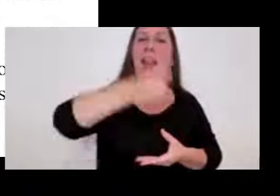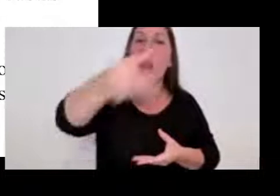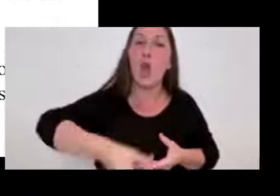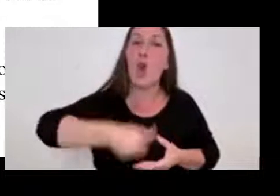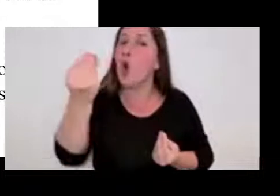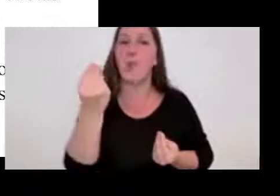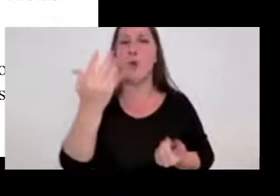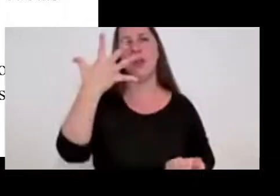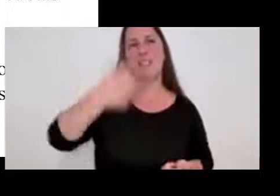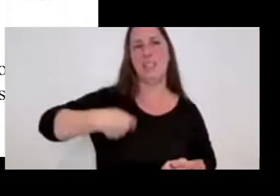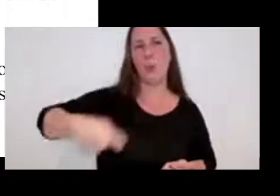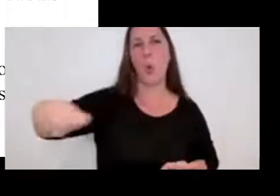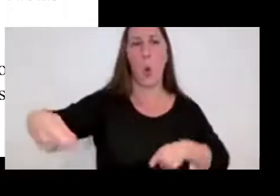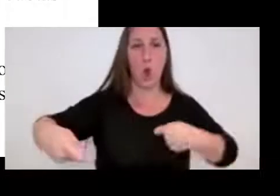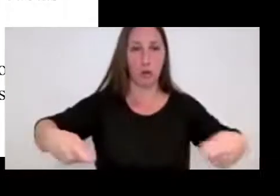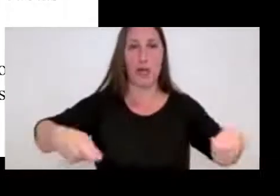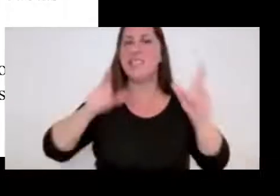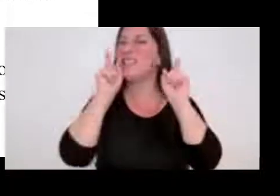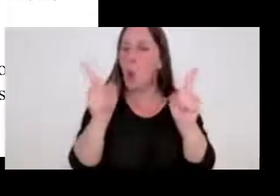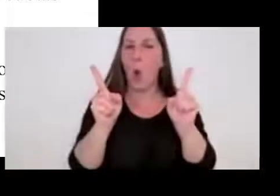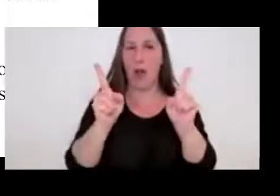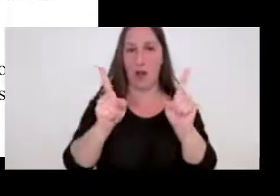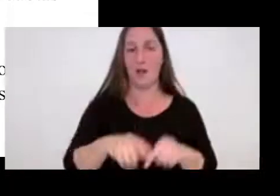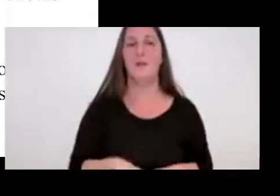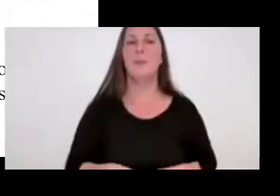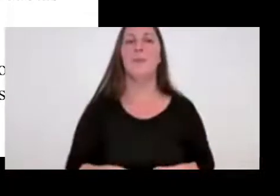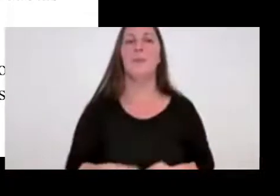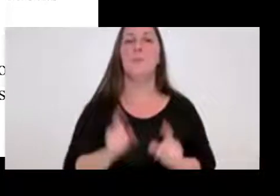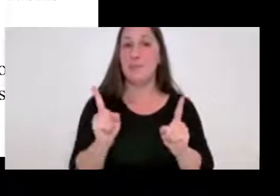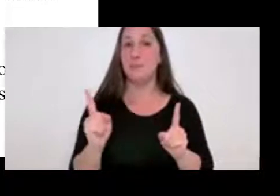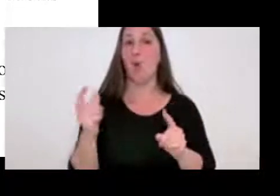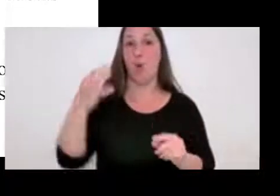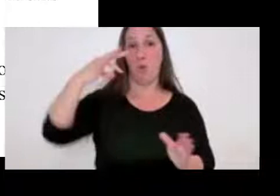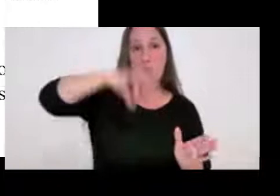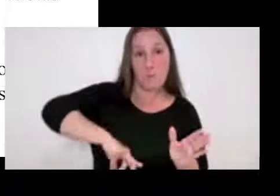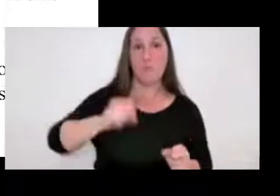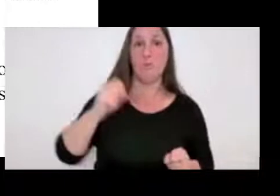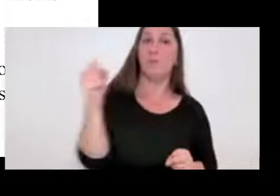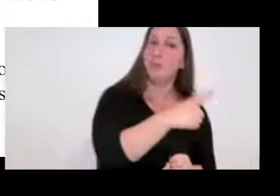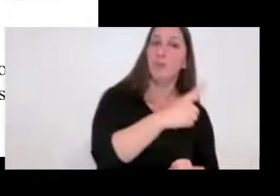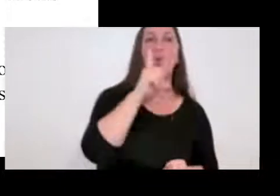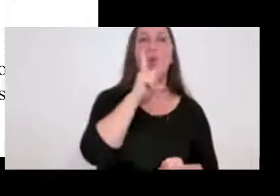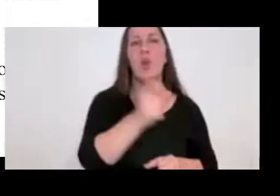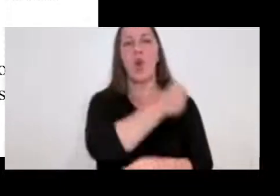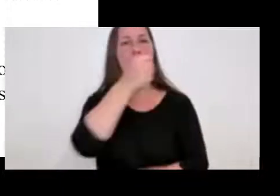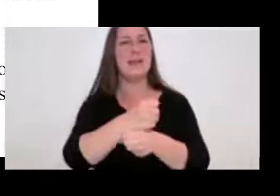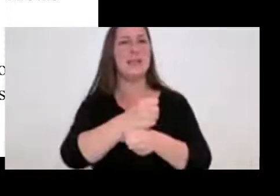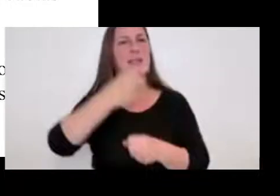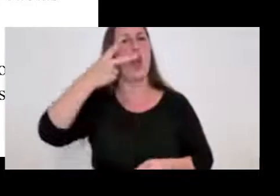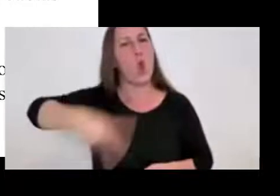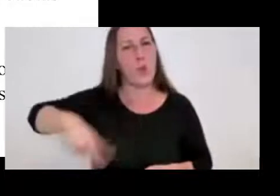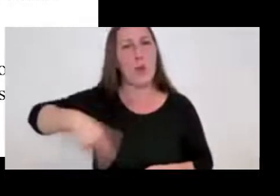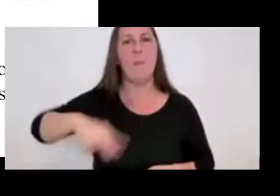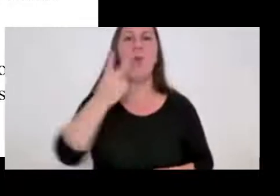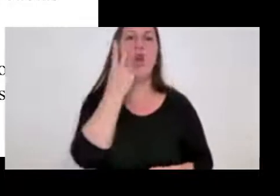iguales, mensuales y consecutivas, pagaderos con los saberes de julio a noviembre 2021.